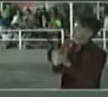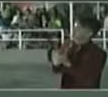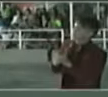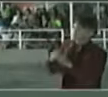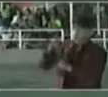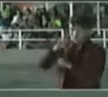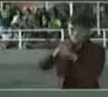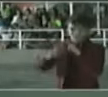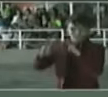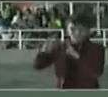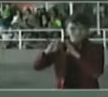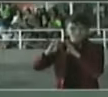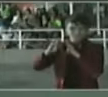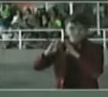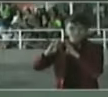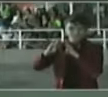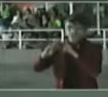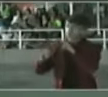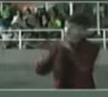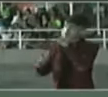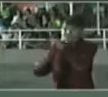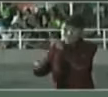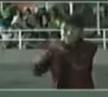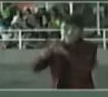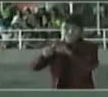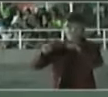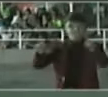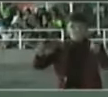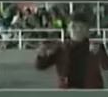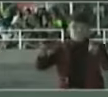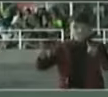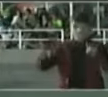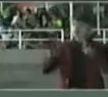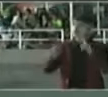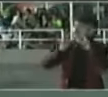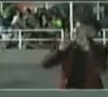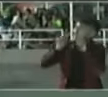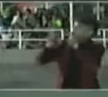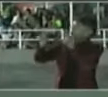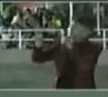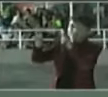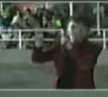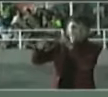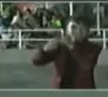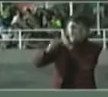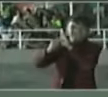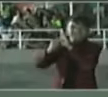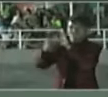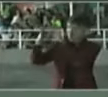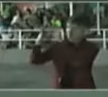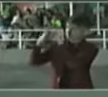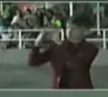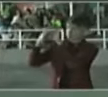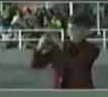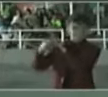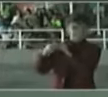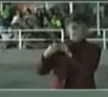y ver hay una gran distancia. El ver implica una relación más próxima, más